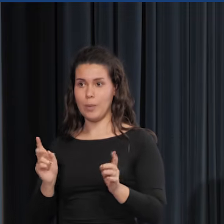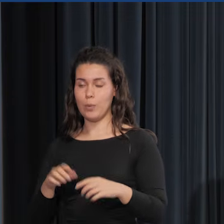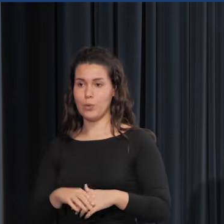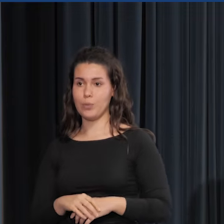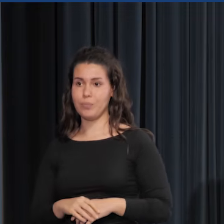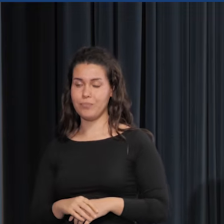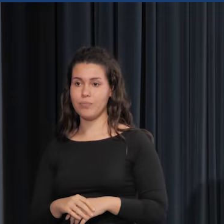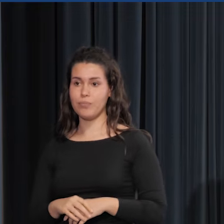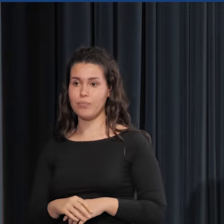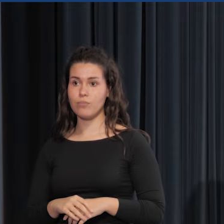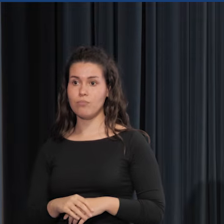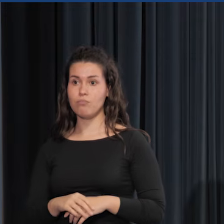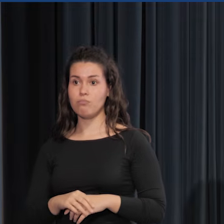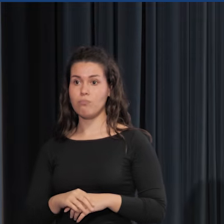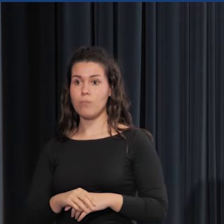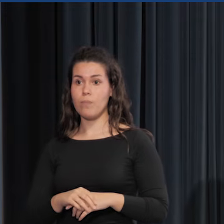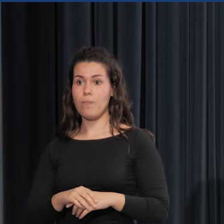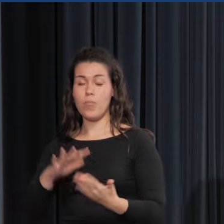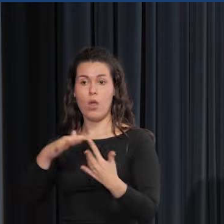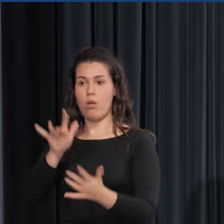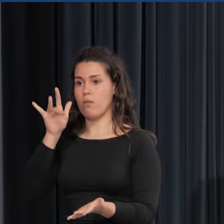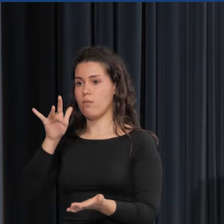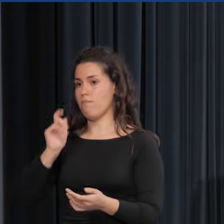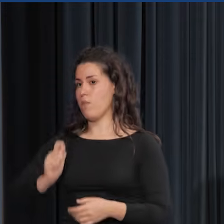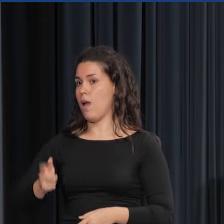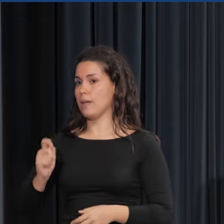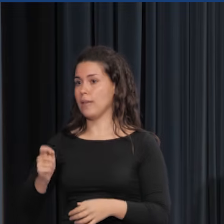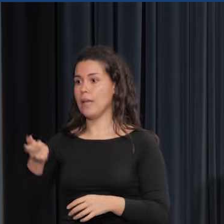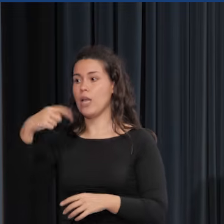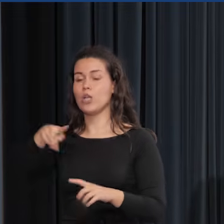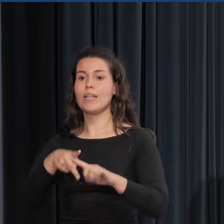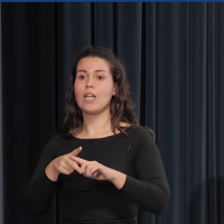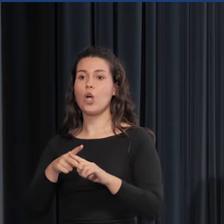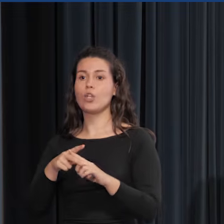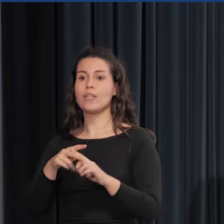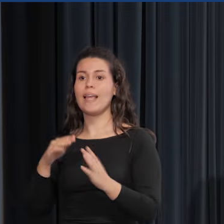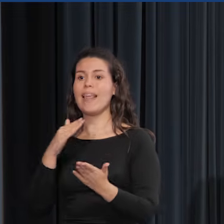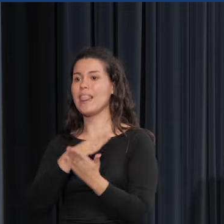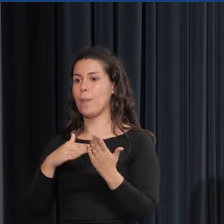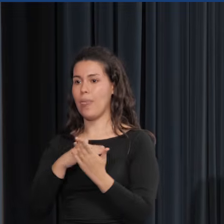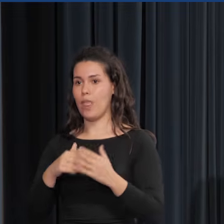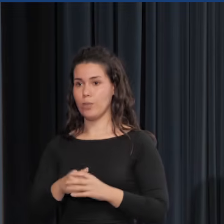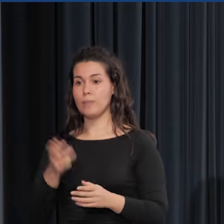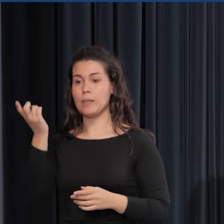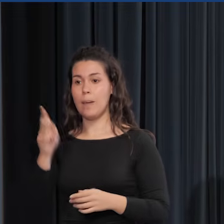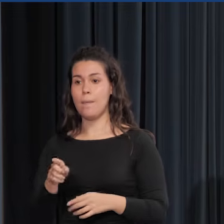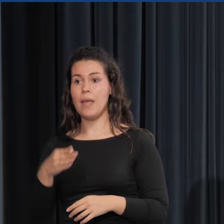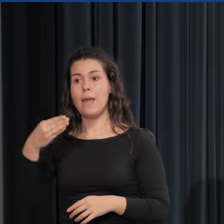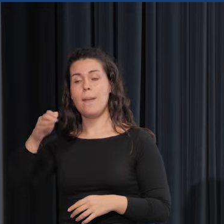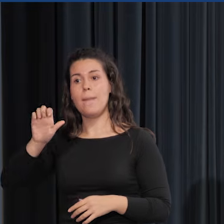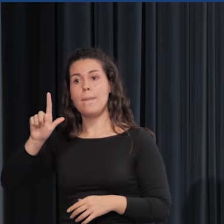preventiva, que en muchas ocasiones son técnicos intermedios. Tú también comentabas, Belén, el problema